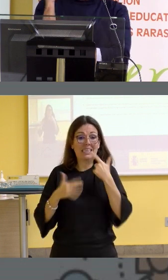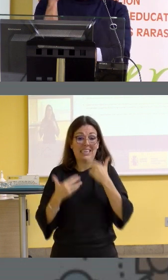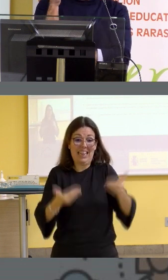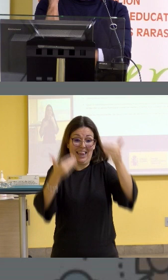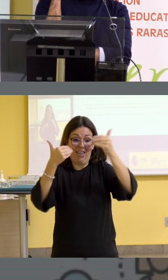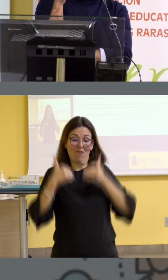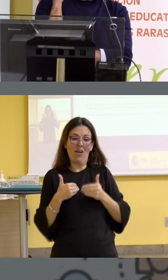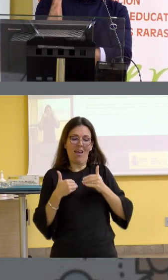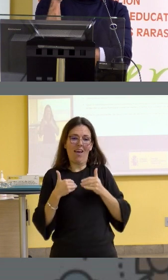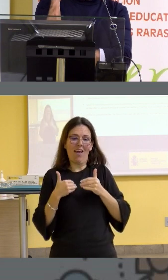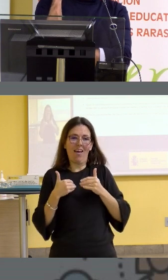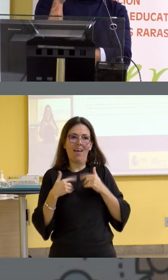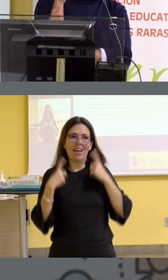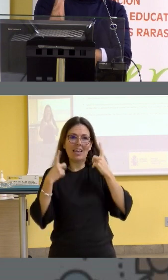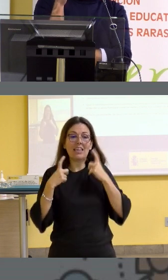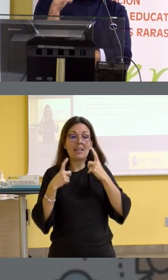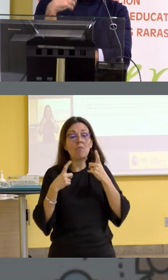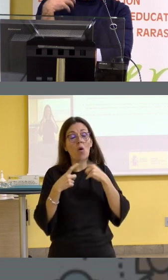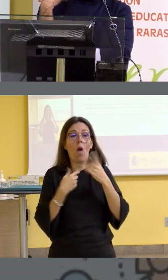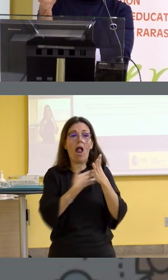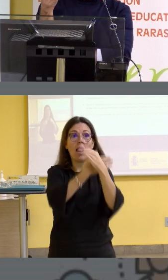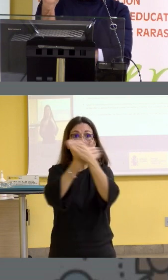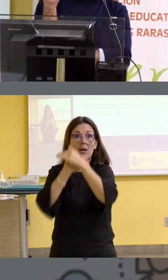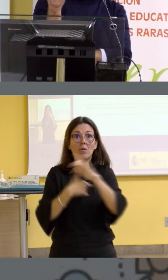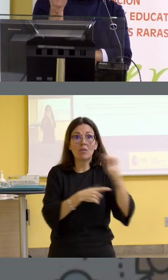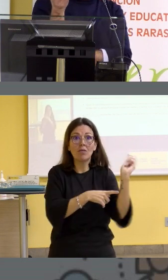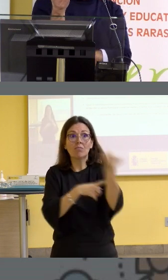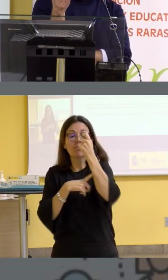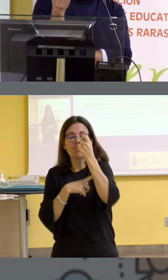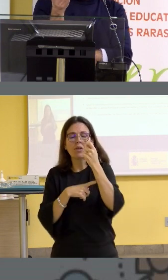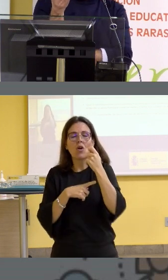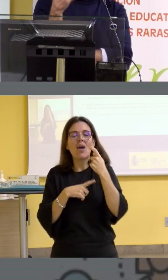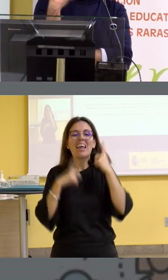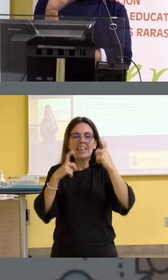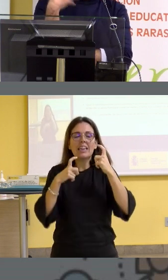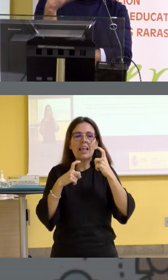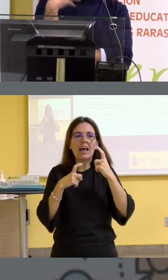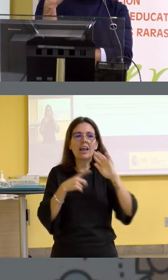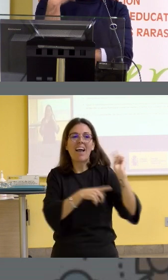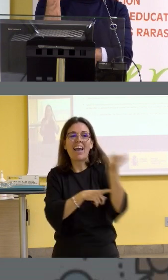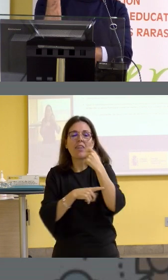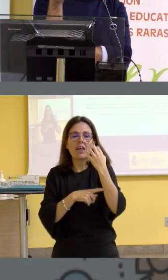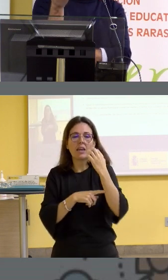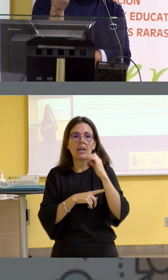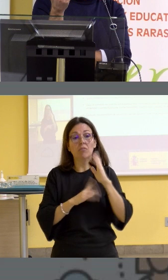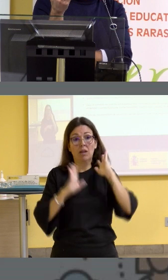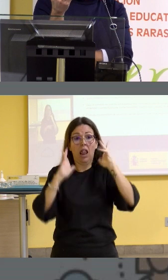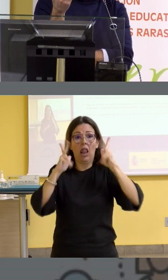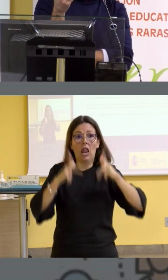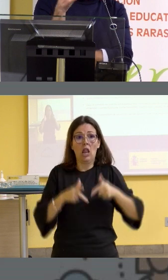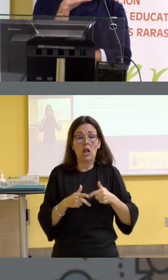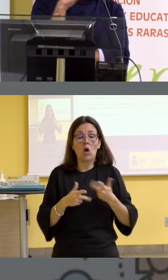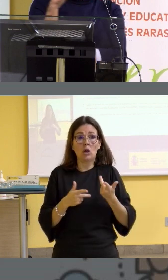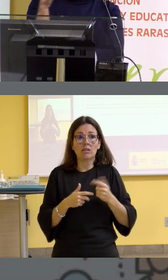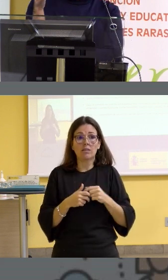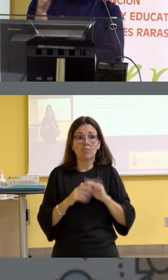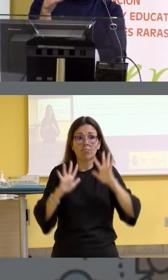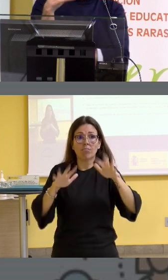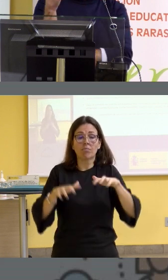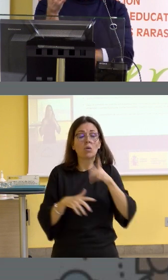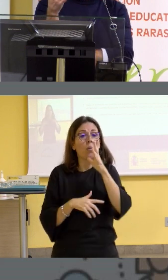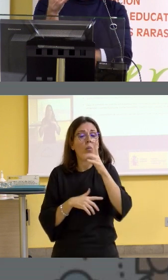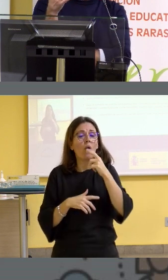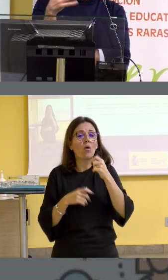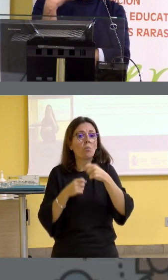intentásemos cazar con un cazamariposas una manada de leones, que además cada vez son más, porque la progresión de